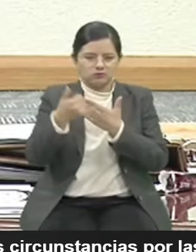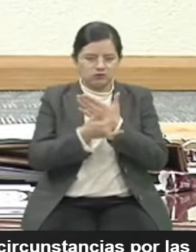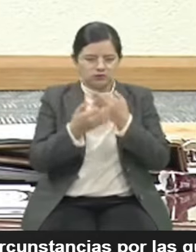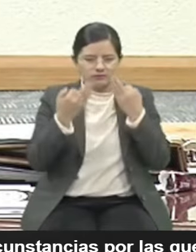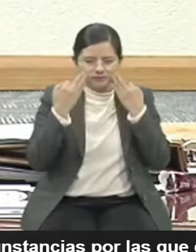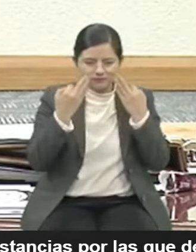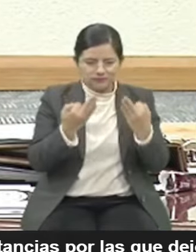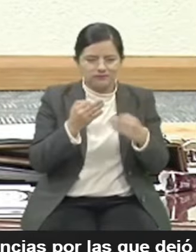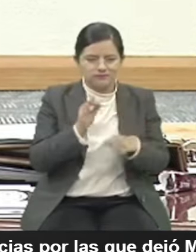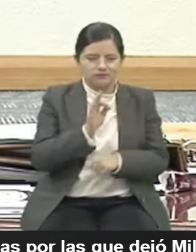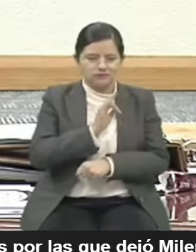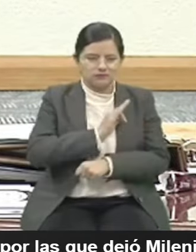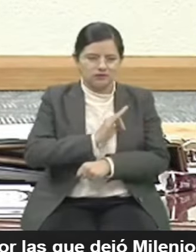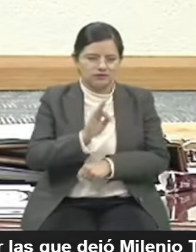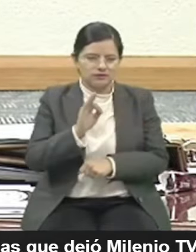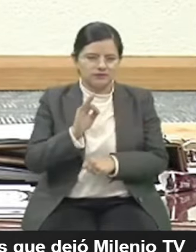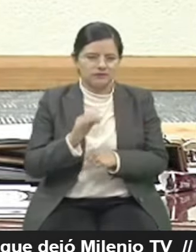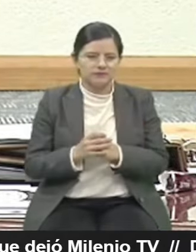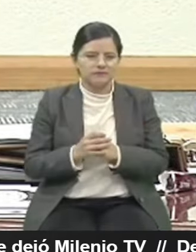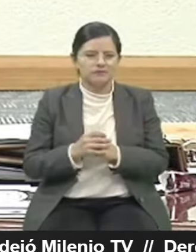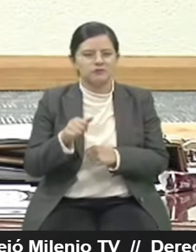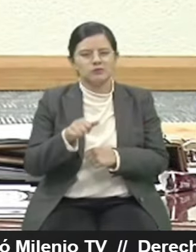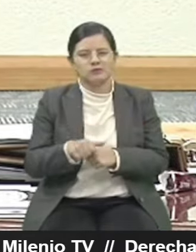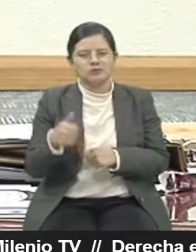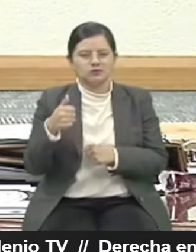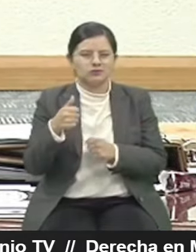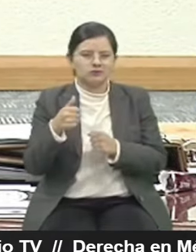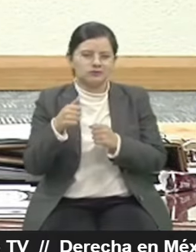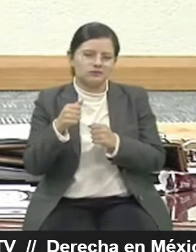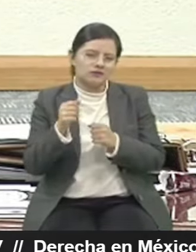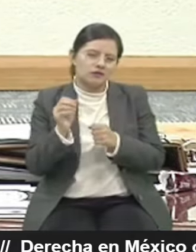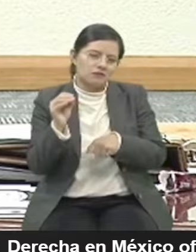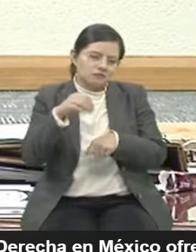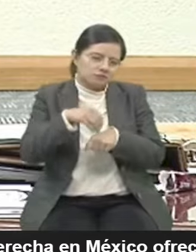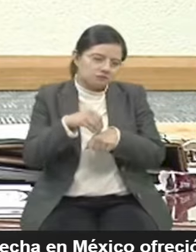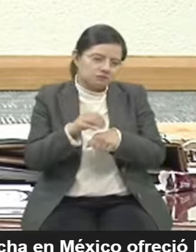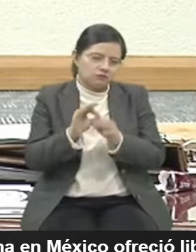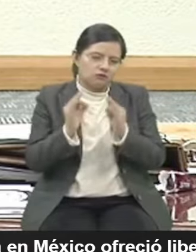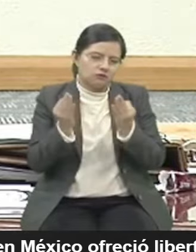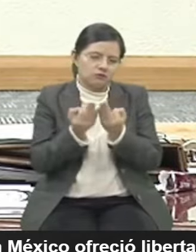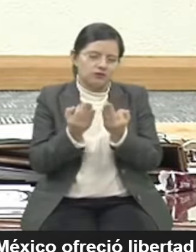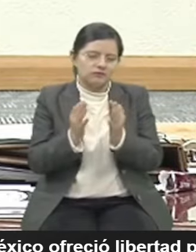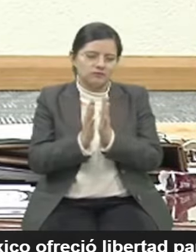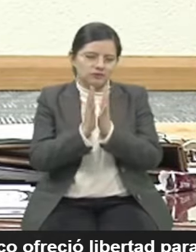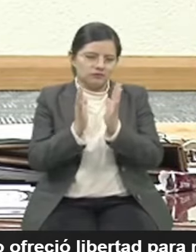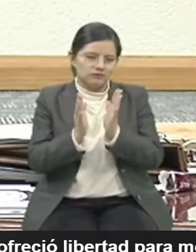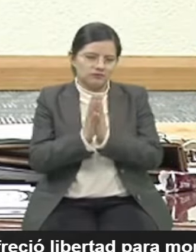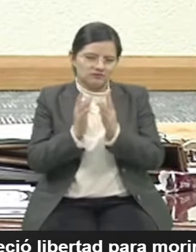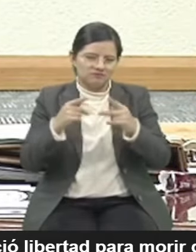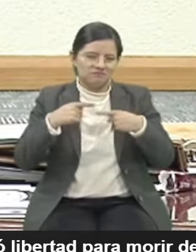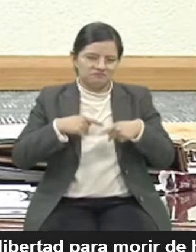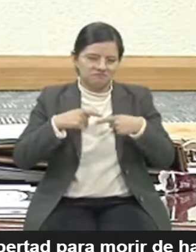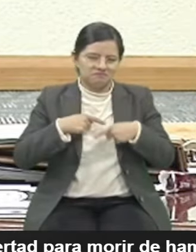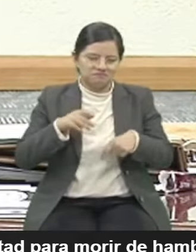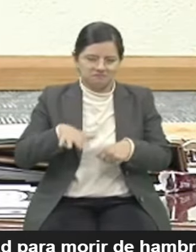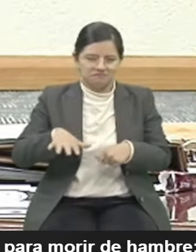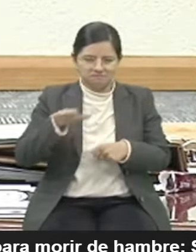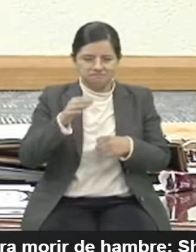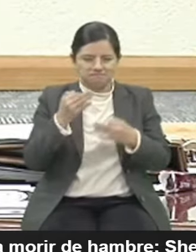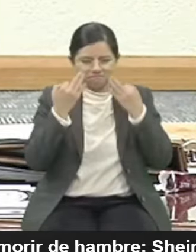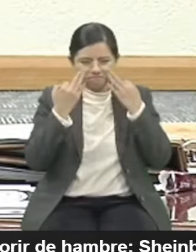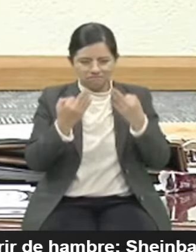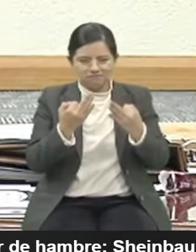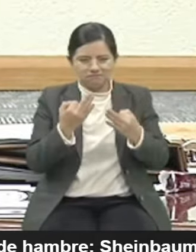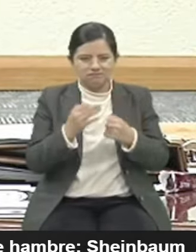observación y que podamos poner entre otras por ejemplo opciones de participación de la sociedad civil eh de